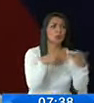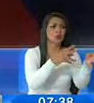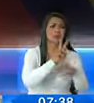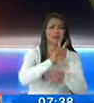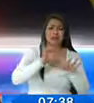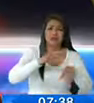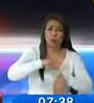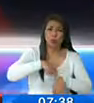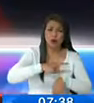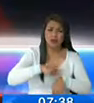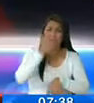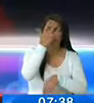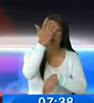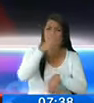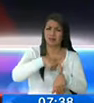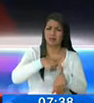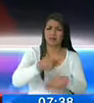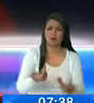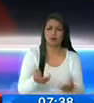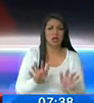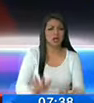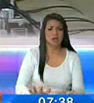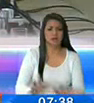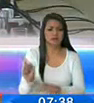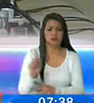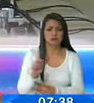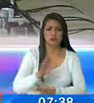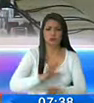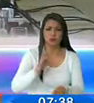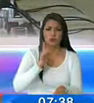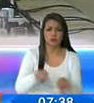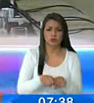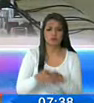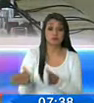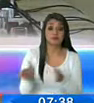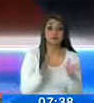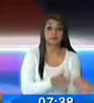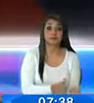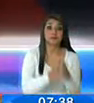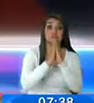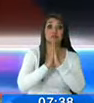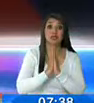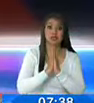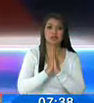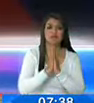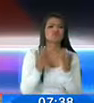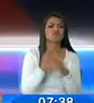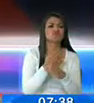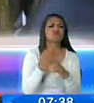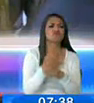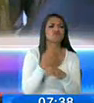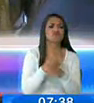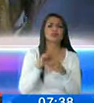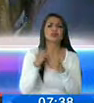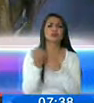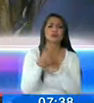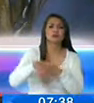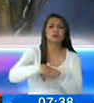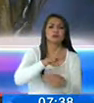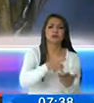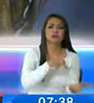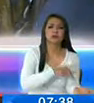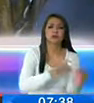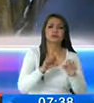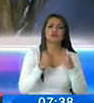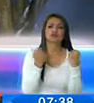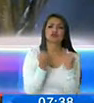tanto tiempo. No es la forma como deben salir las cosas. Posterior inició la cita solicitando un balance de la situación actual de los programas